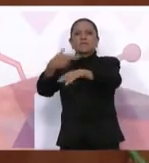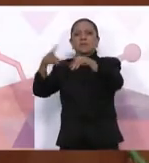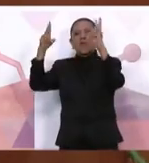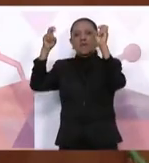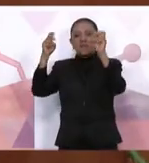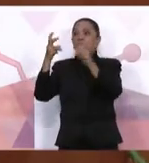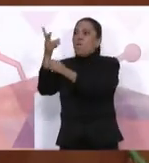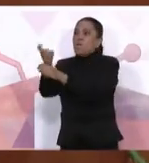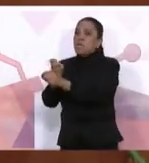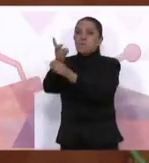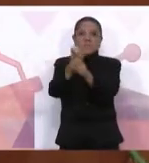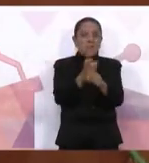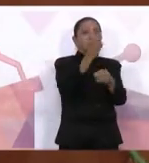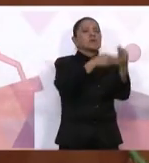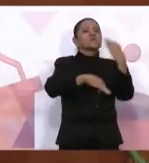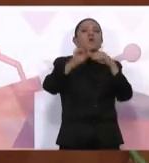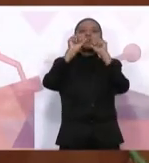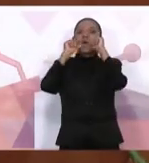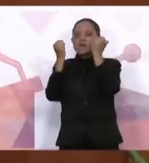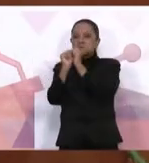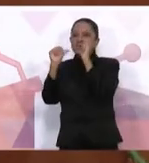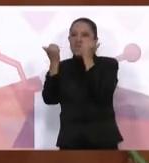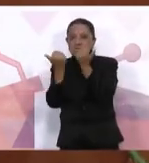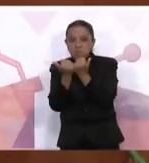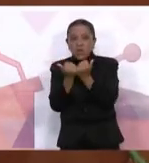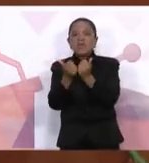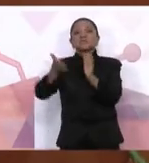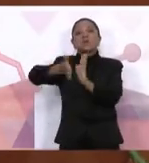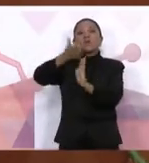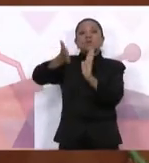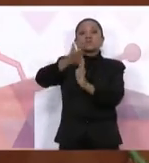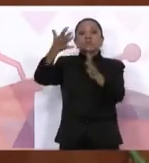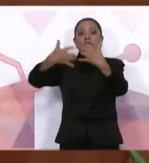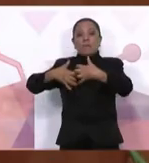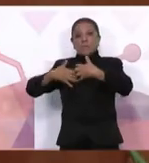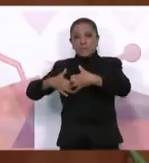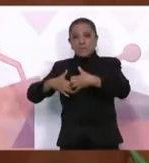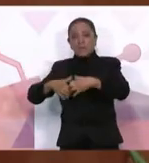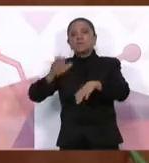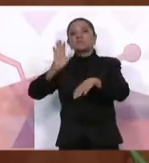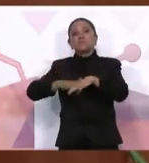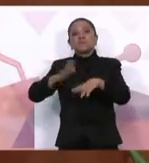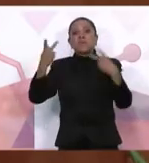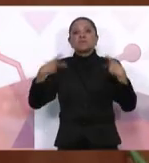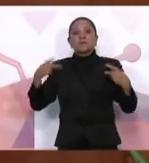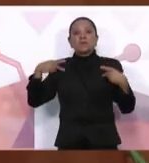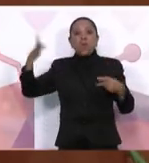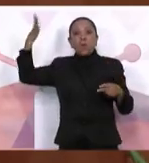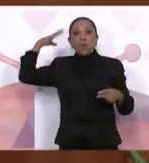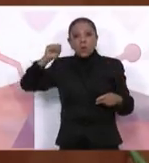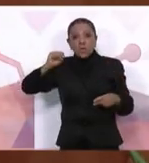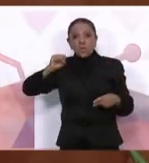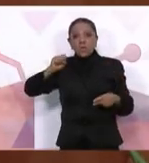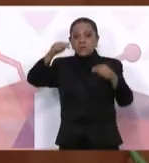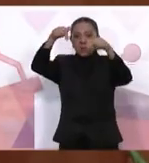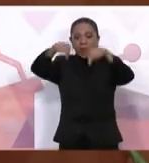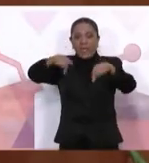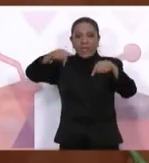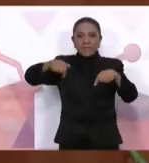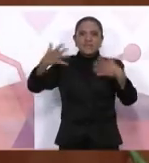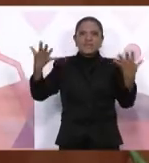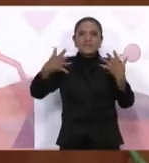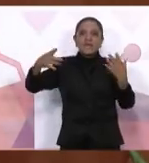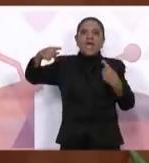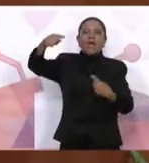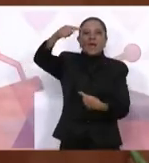cámaras de constructores empresarios y sobre todo pues los moles lens es para que aquí se genere el círculo de una